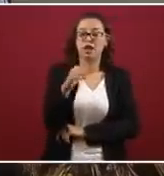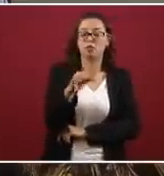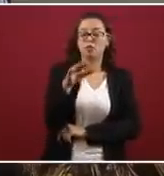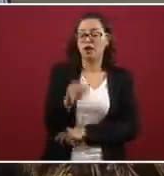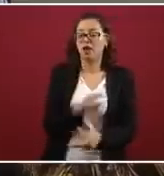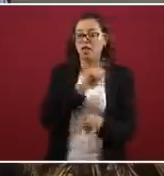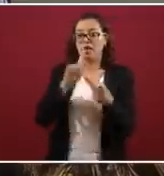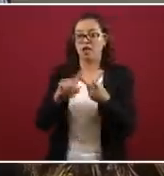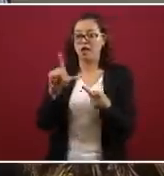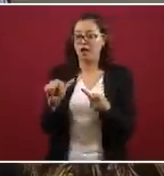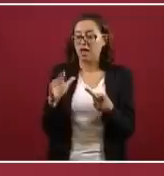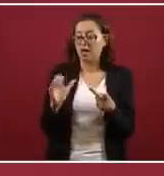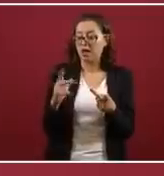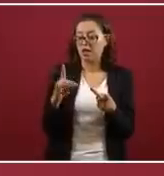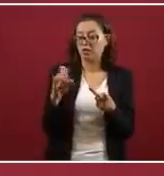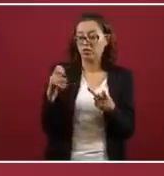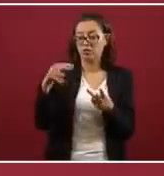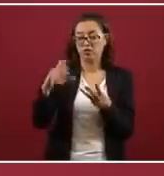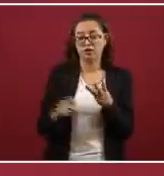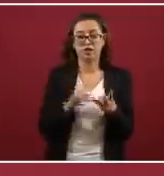Oaxaca, que estemos